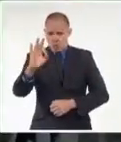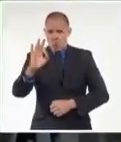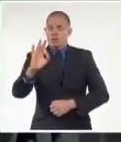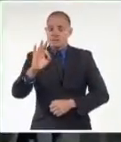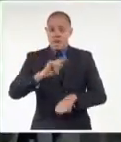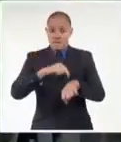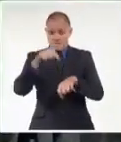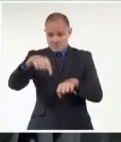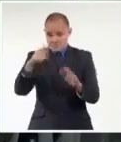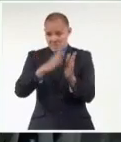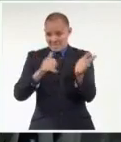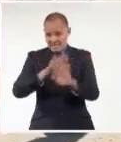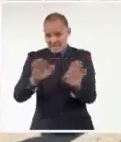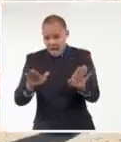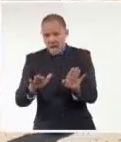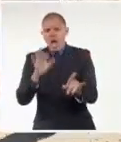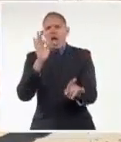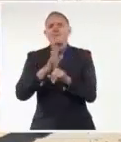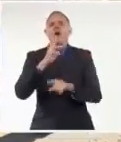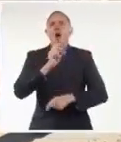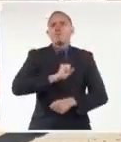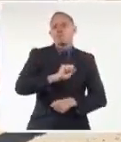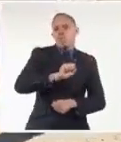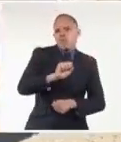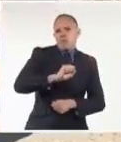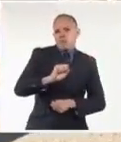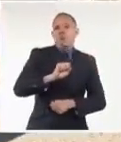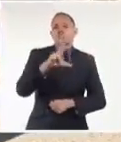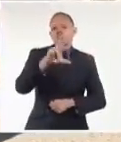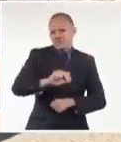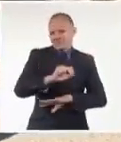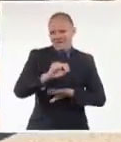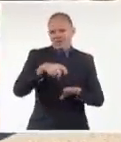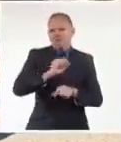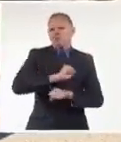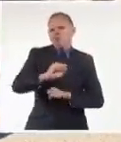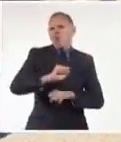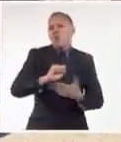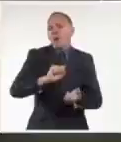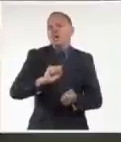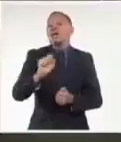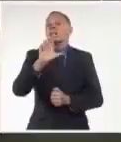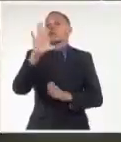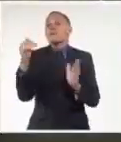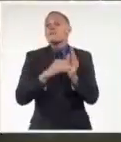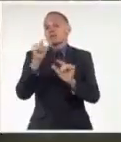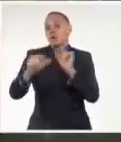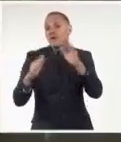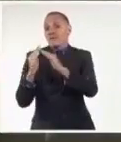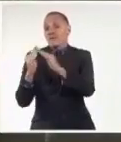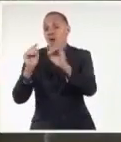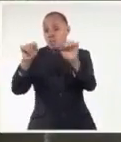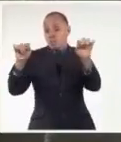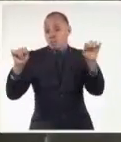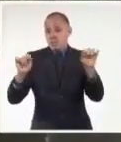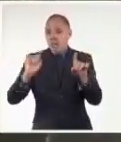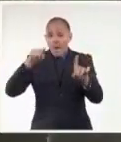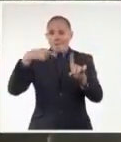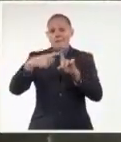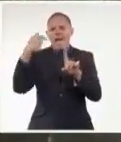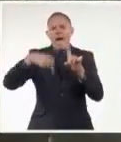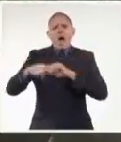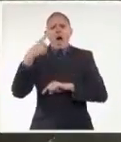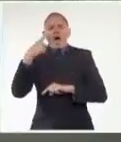la puesta en marcha de una conductora de agua potable que abastecerá a más de 5.000 habitantes y se avanza en la limpieza de